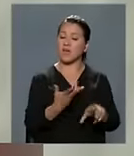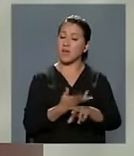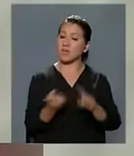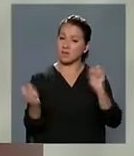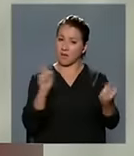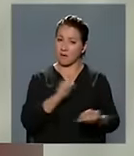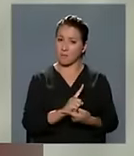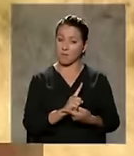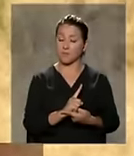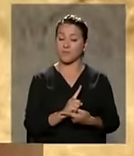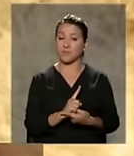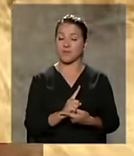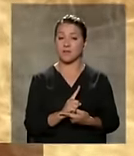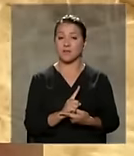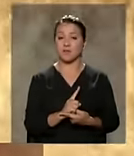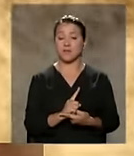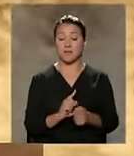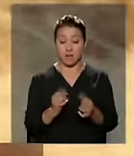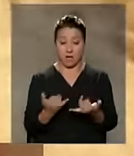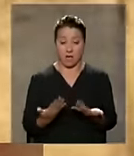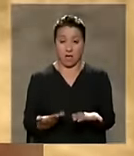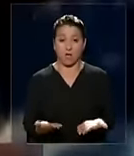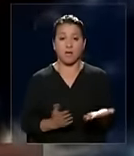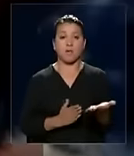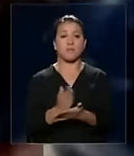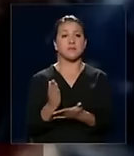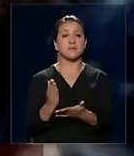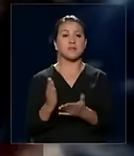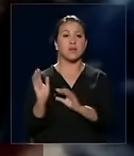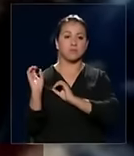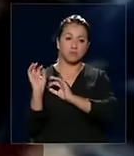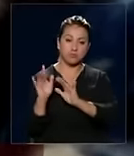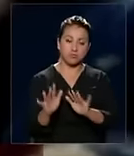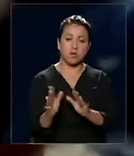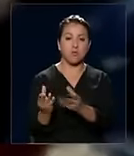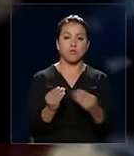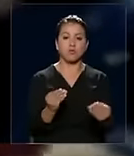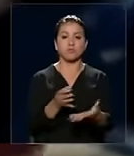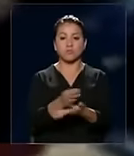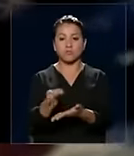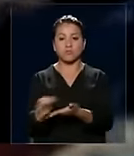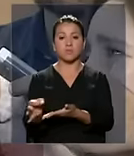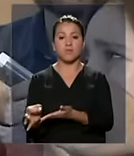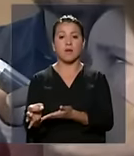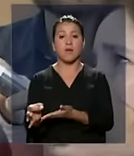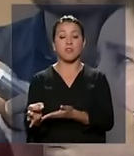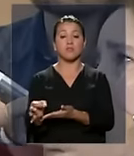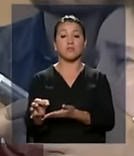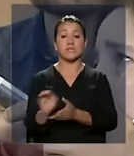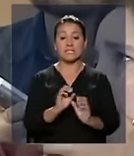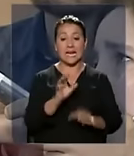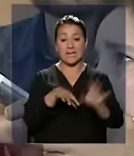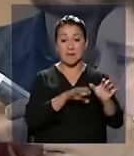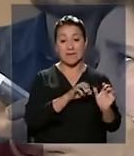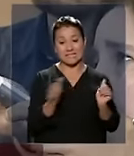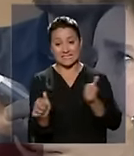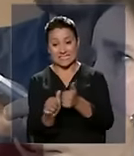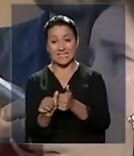cambios. Lo más probable es que en este momento empiece a llegar mucha fauna a sectores poblados, sectores urbanos, también